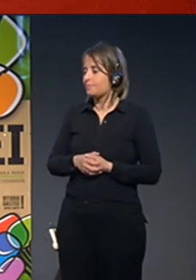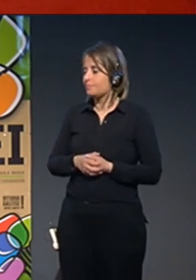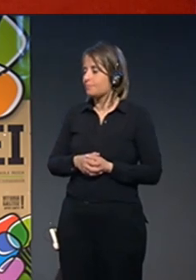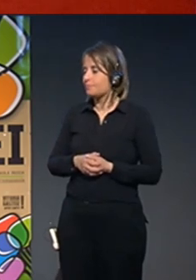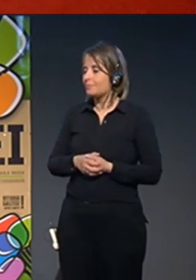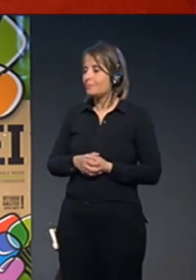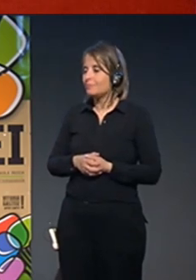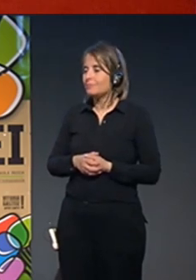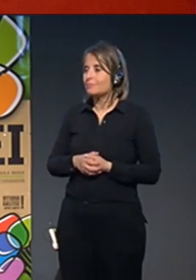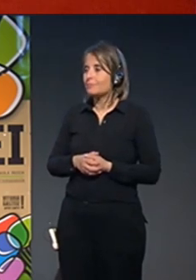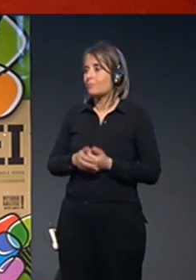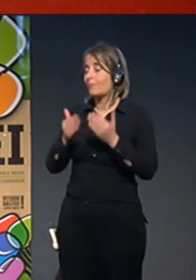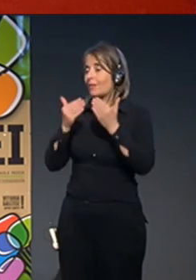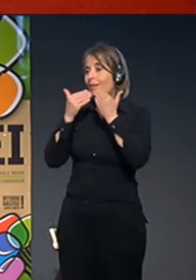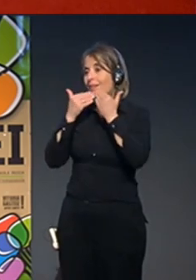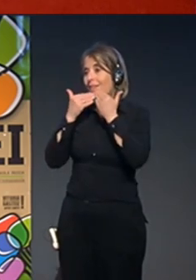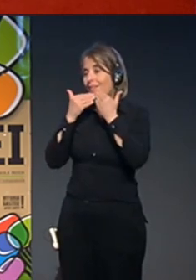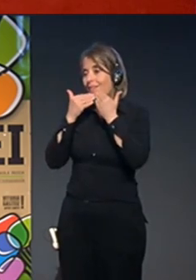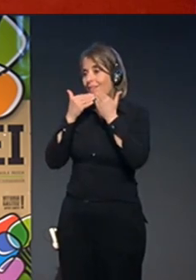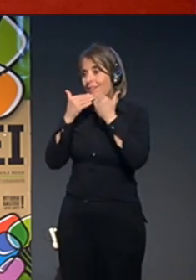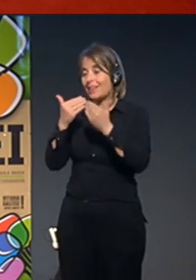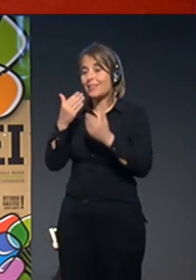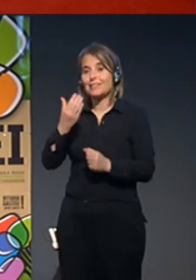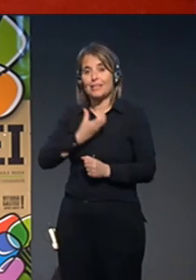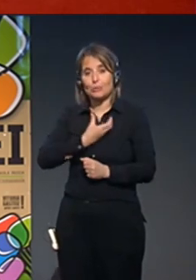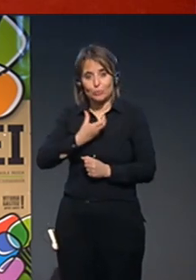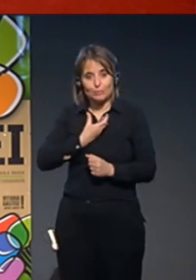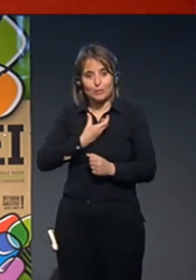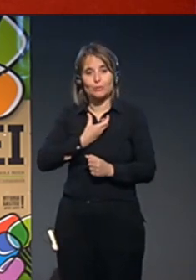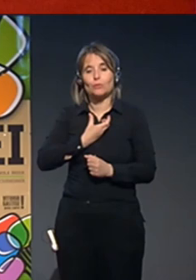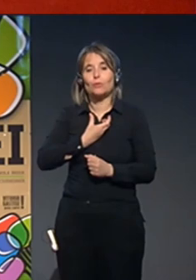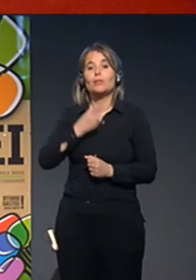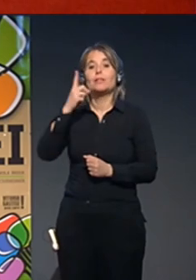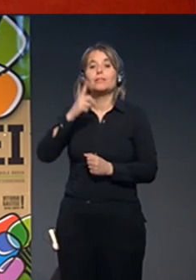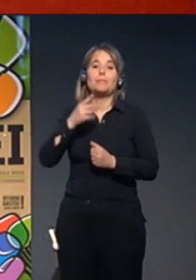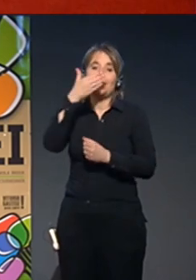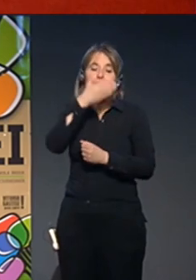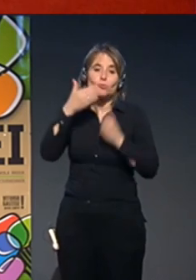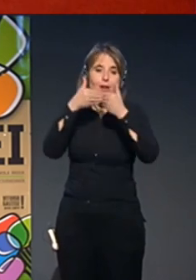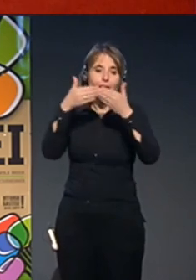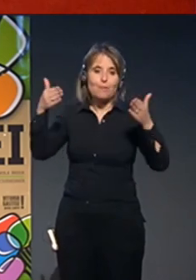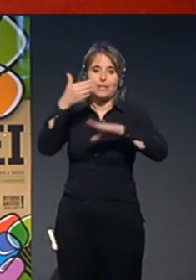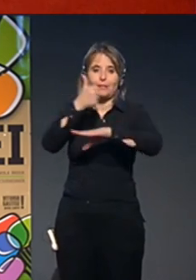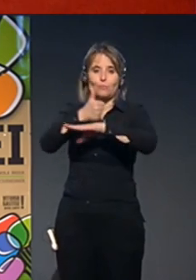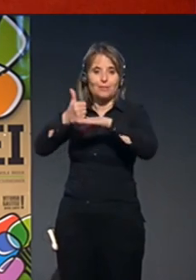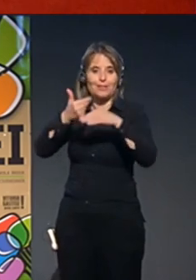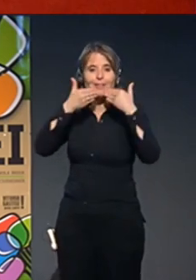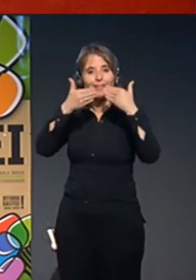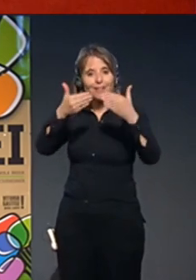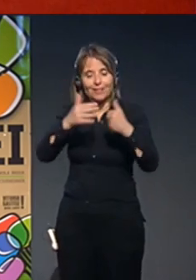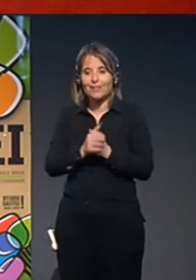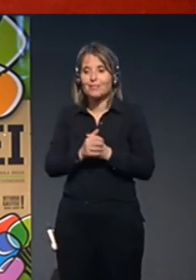agradecer ante todo a el ayuntamiento y sobre todo la escuela abierta de ciudadanía Muchas